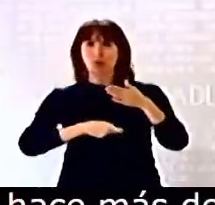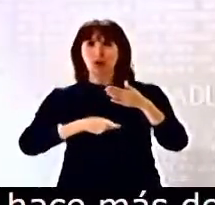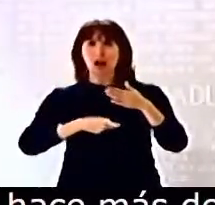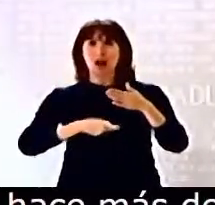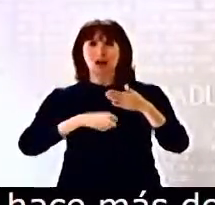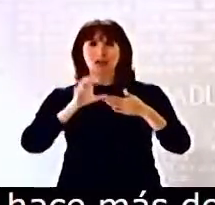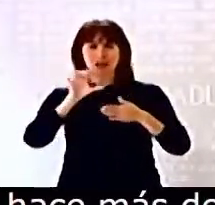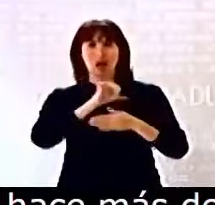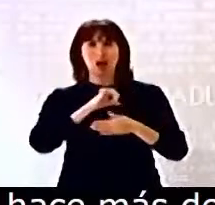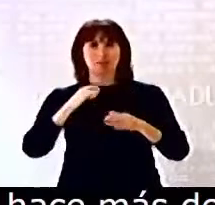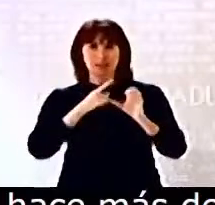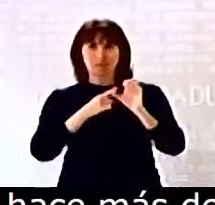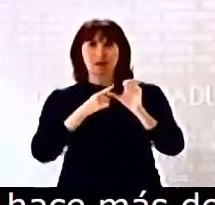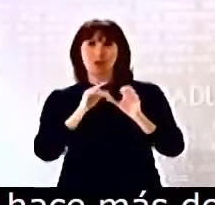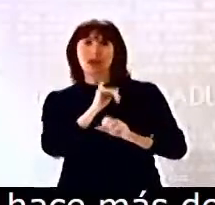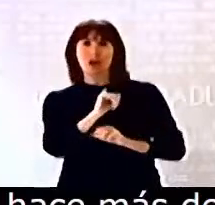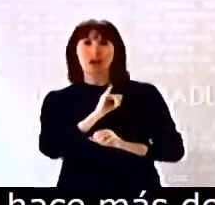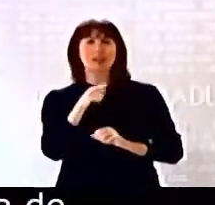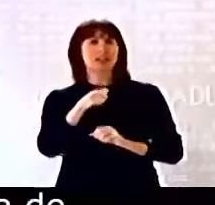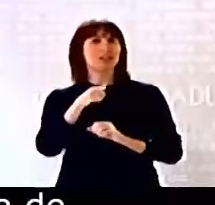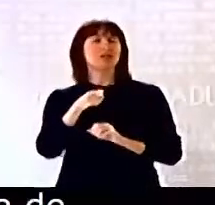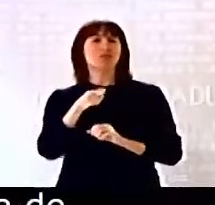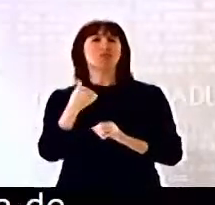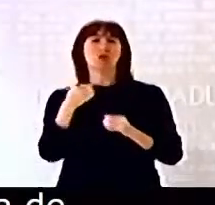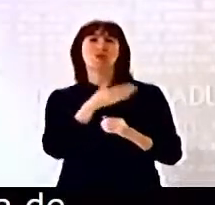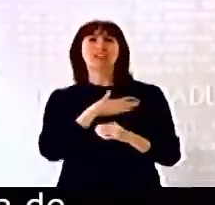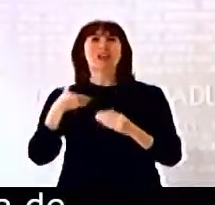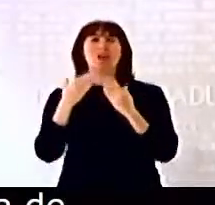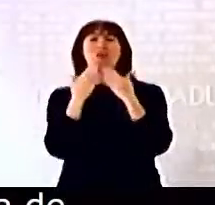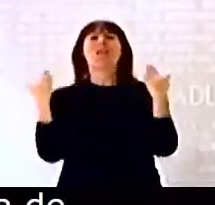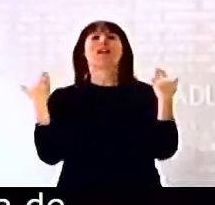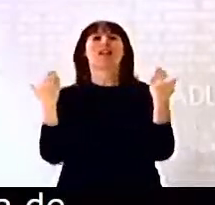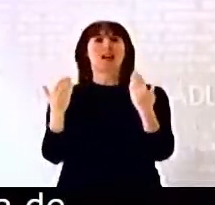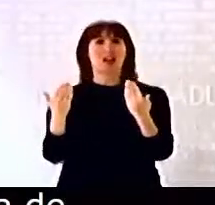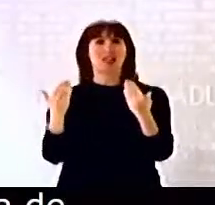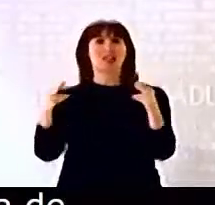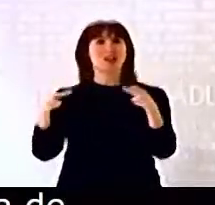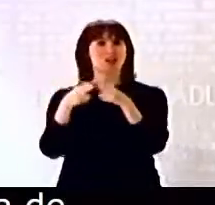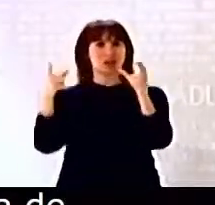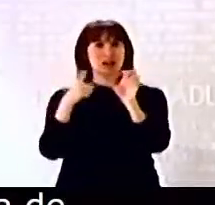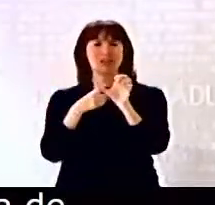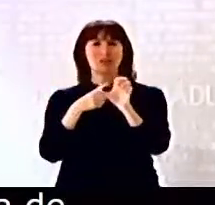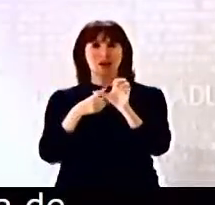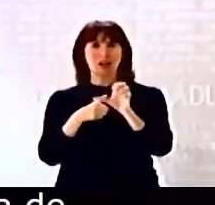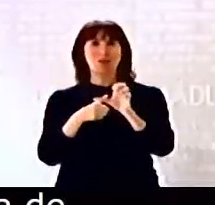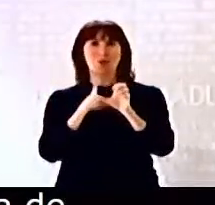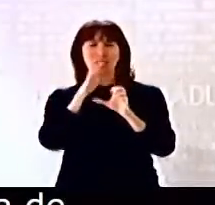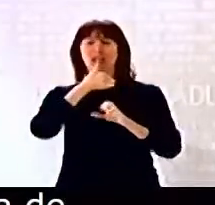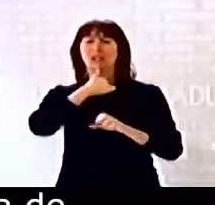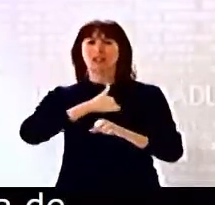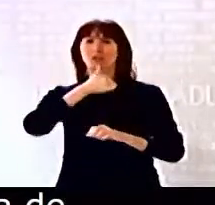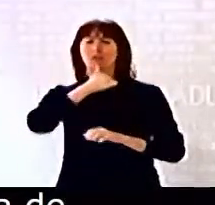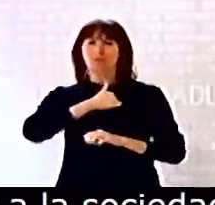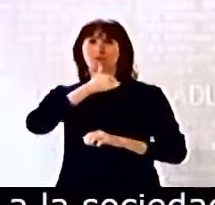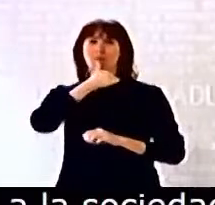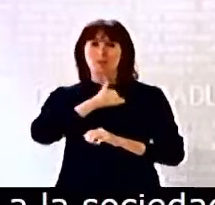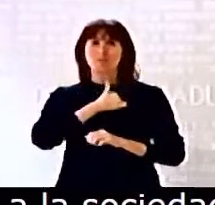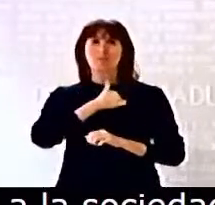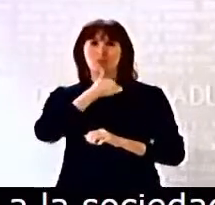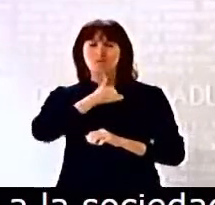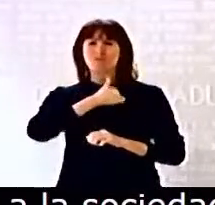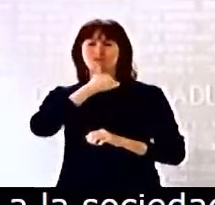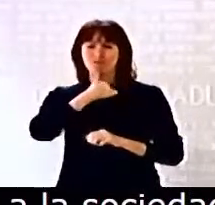Extremadura y eso es algo que quiero agradecer muy mucho a la sociedad extremeña que lo esté aguantando y lo